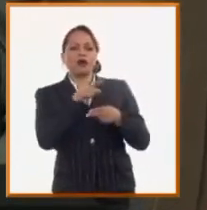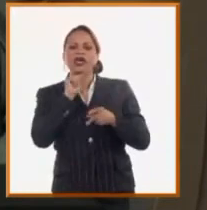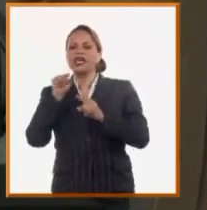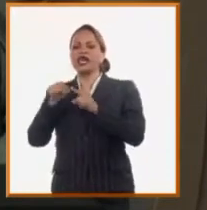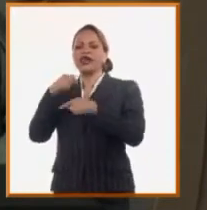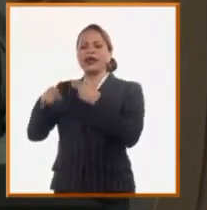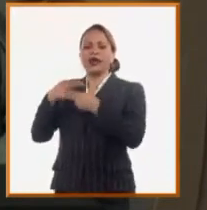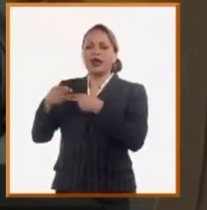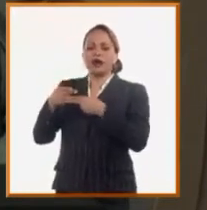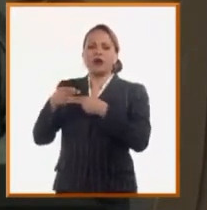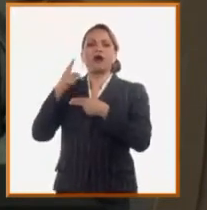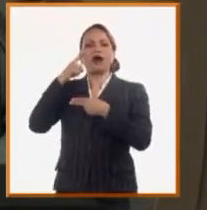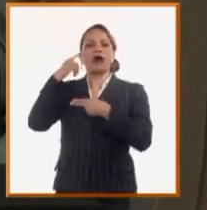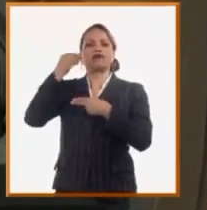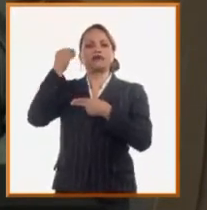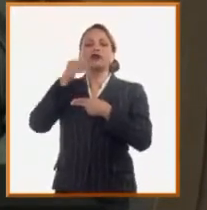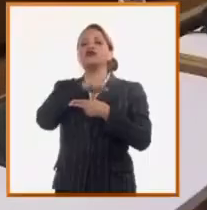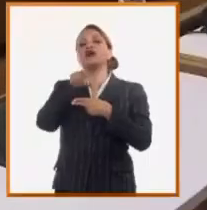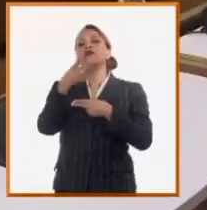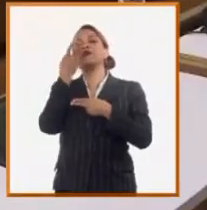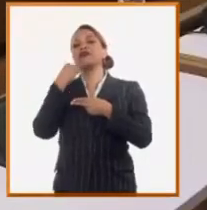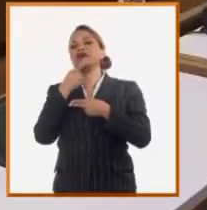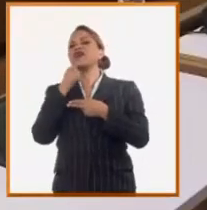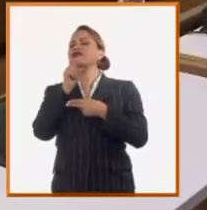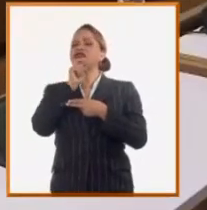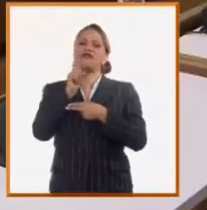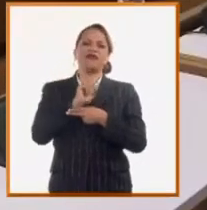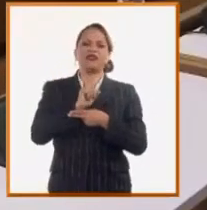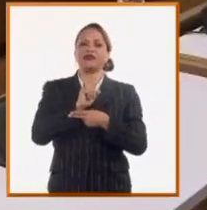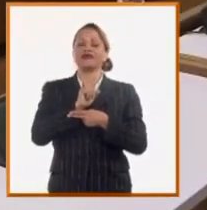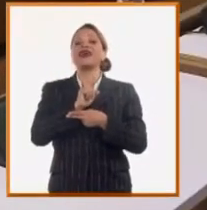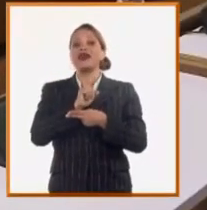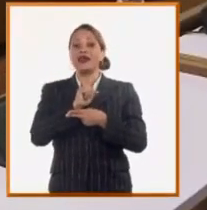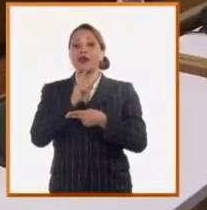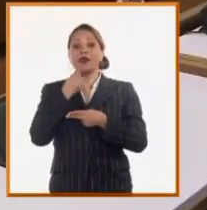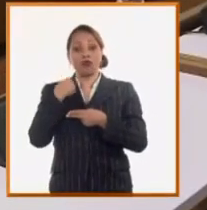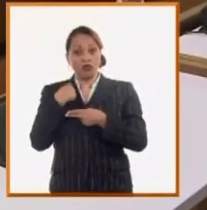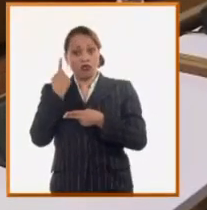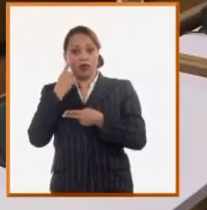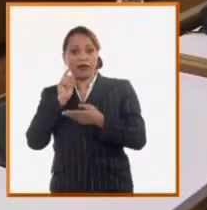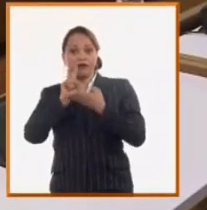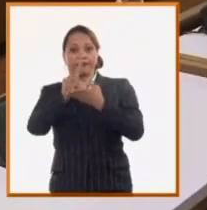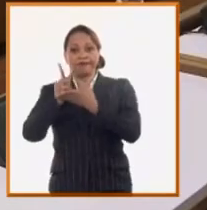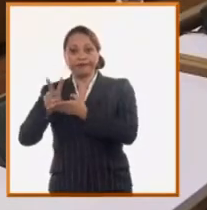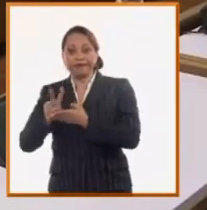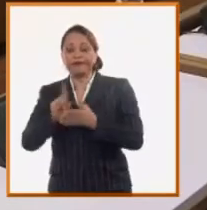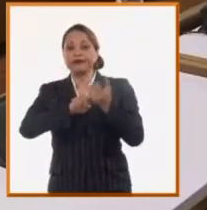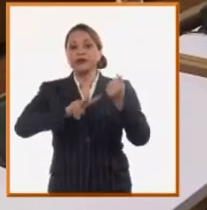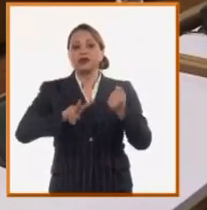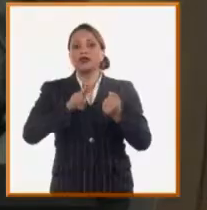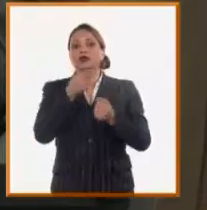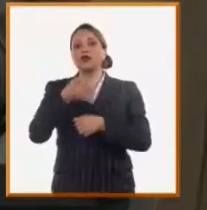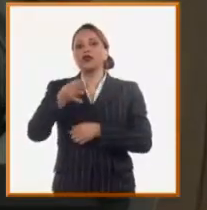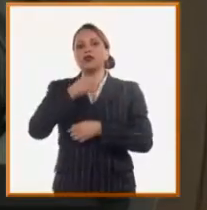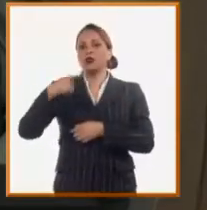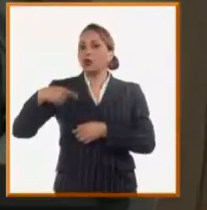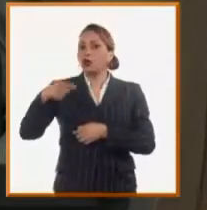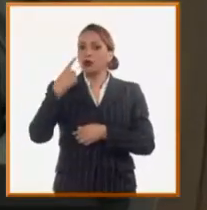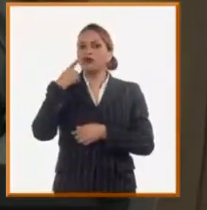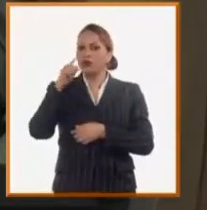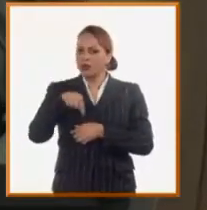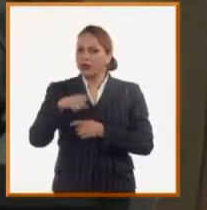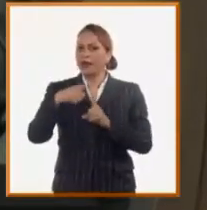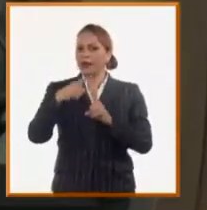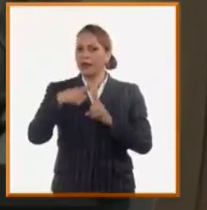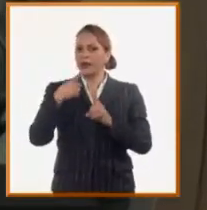Y ustedes me van a decir, no, es muy difícil. Bueno, yo en las visitas que hemos hecho a las provincias, a los territorios, todos los días, y ustedes están en los